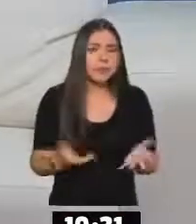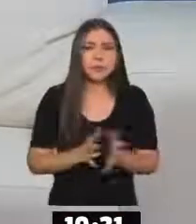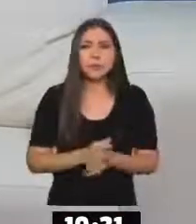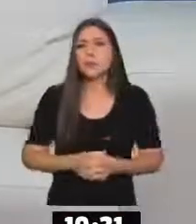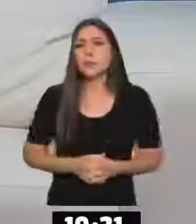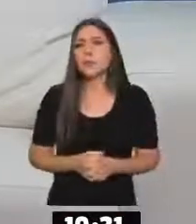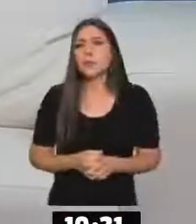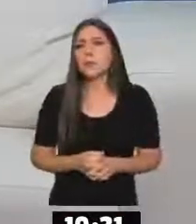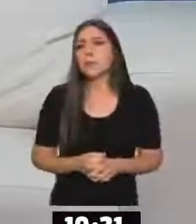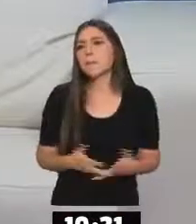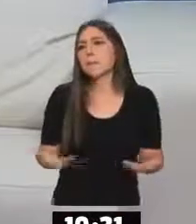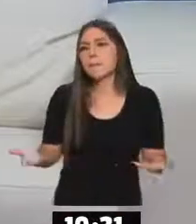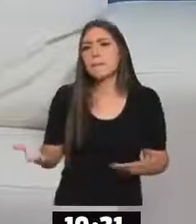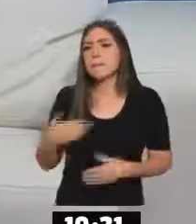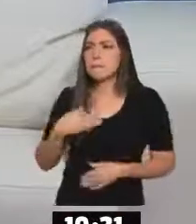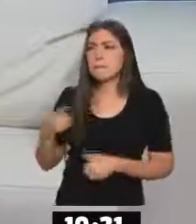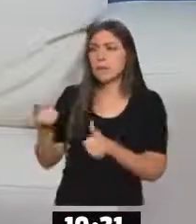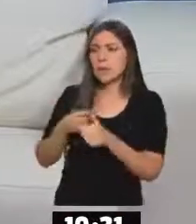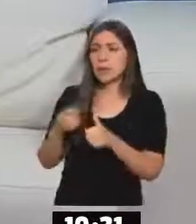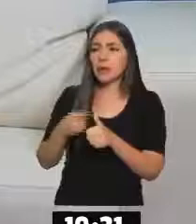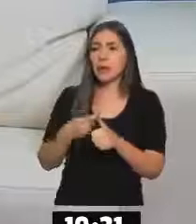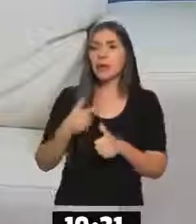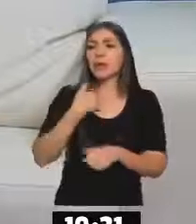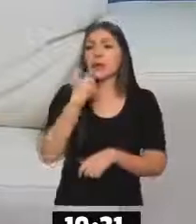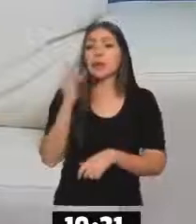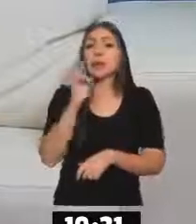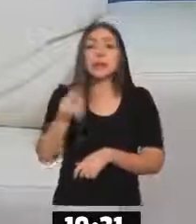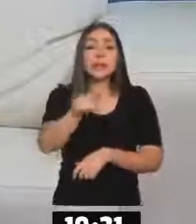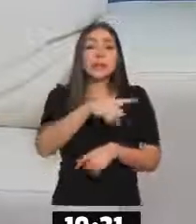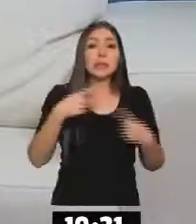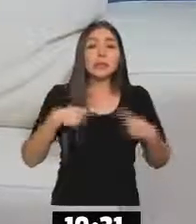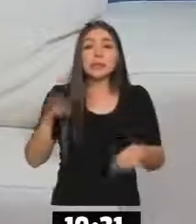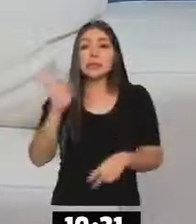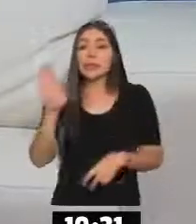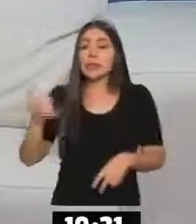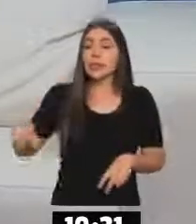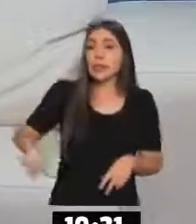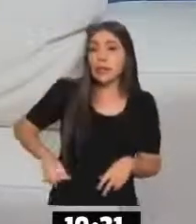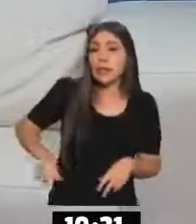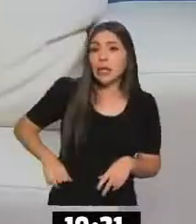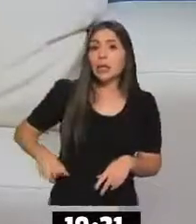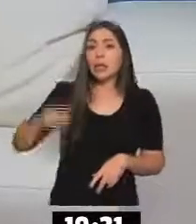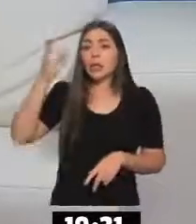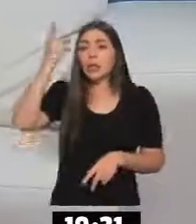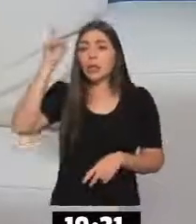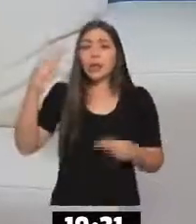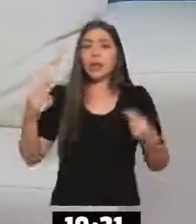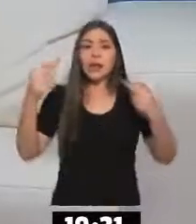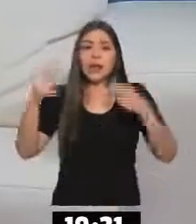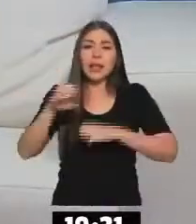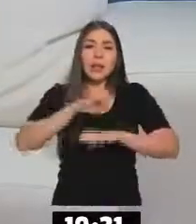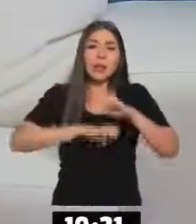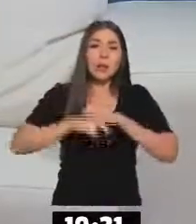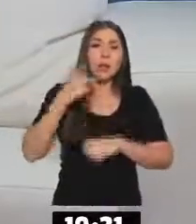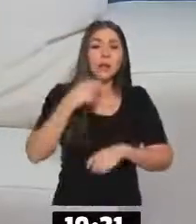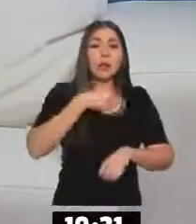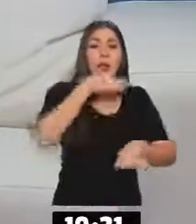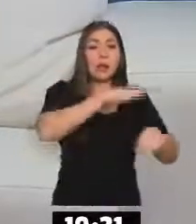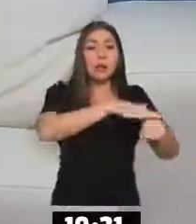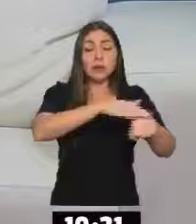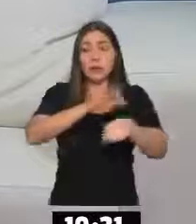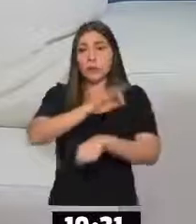este caso, hago un llamado ahí a todas las personas interesadas, empresarios, políticos y demás, porque lo que hacemos es